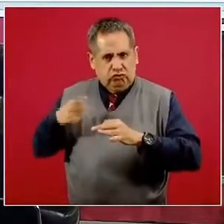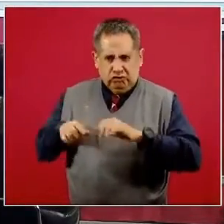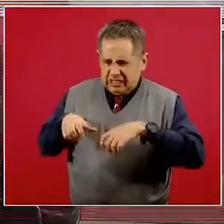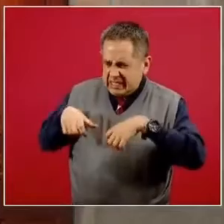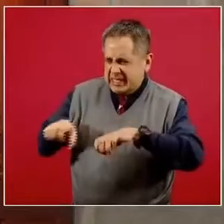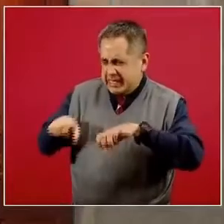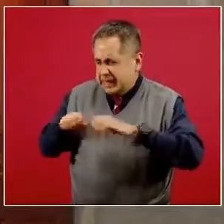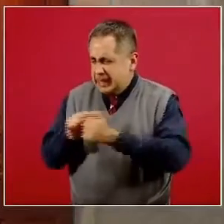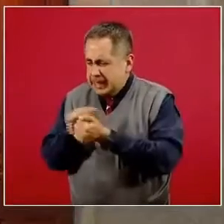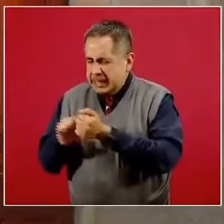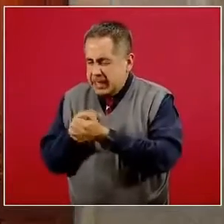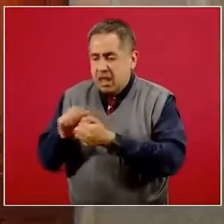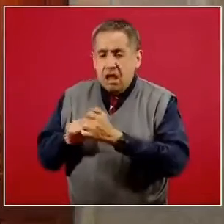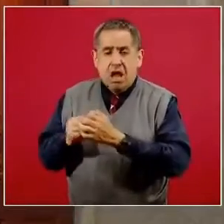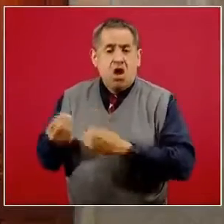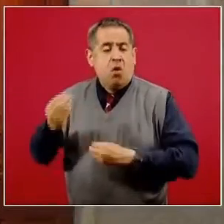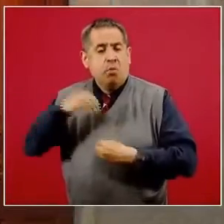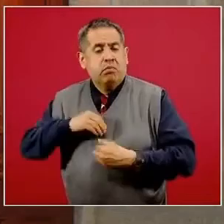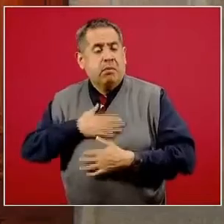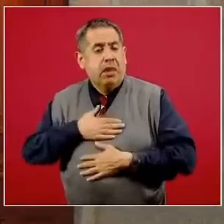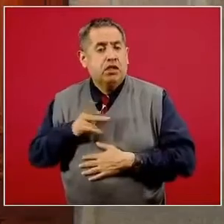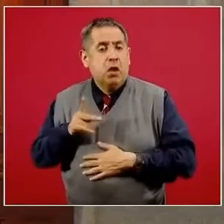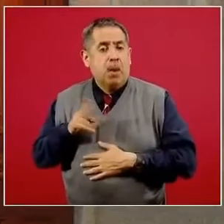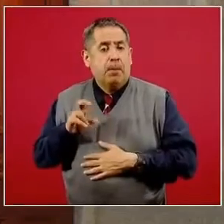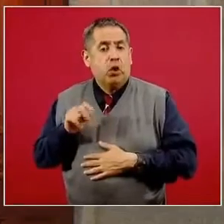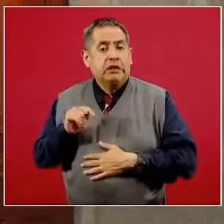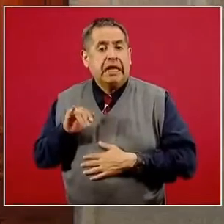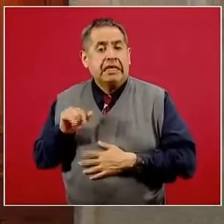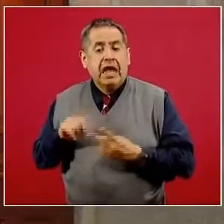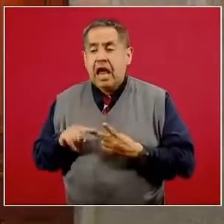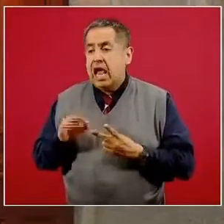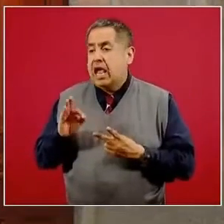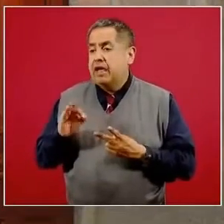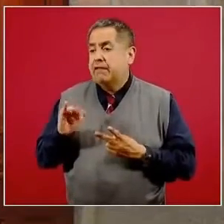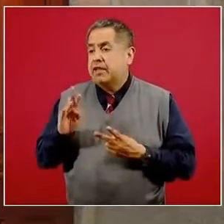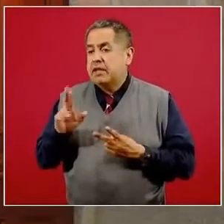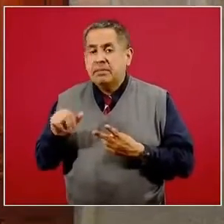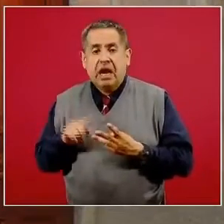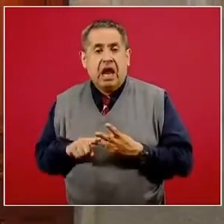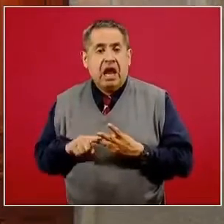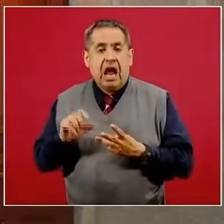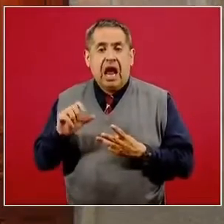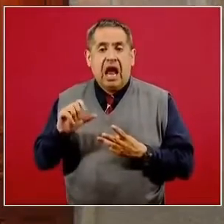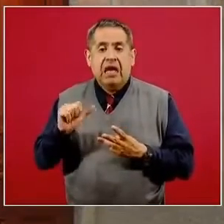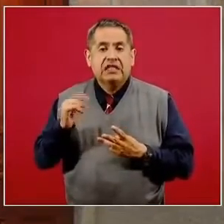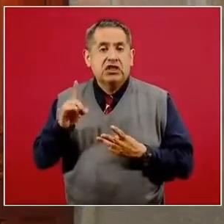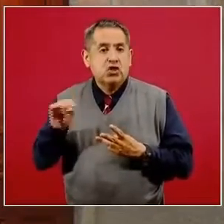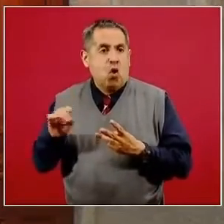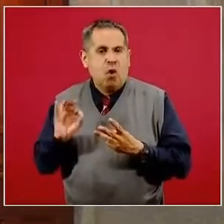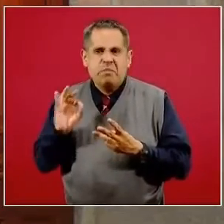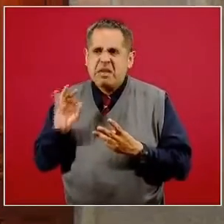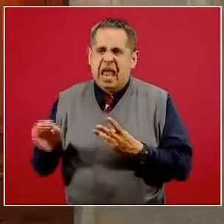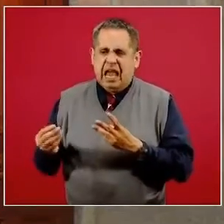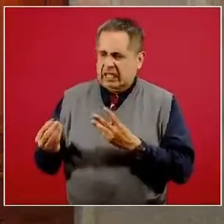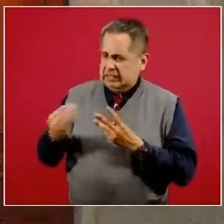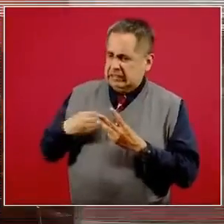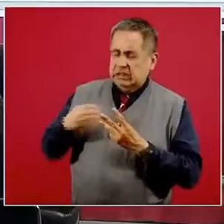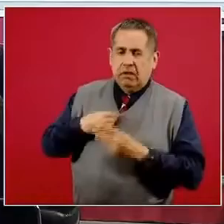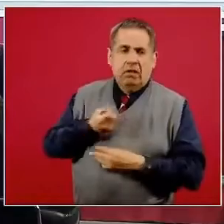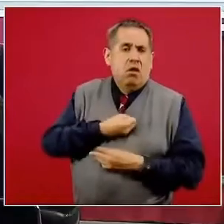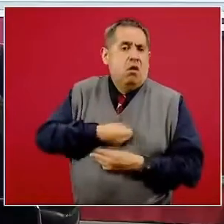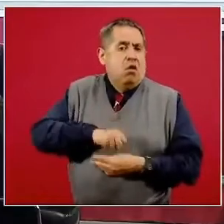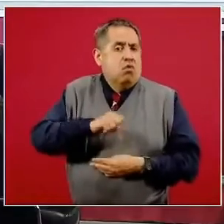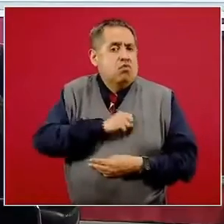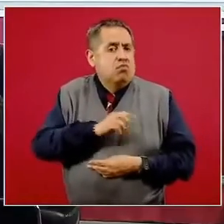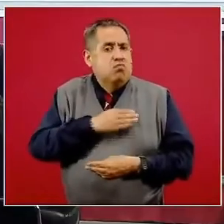mayores contenidos de proteínas, de fibras, de ácidos grasos de cadena intermedia que son muy